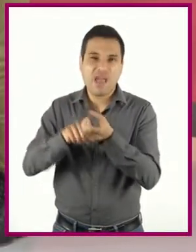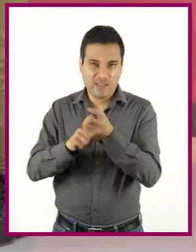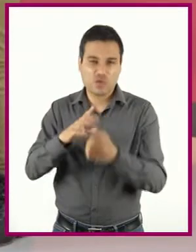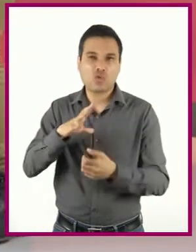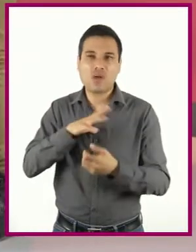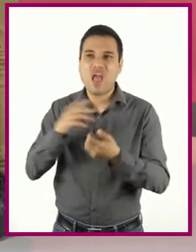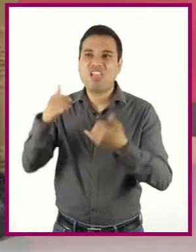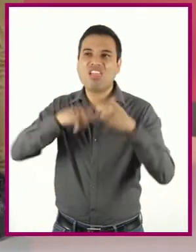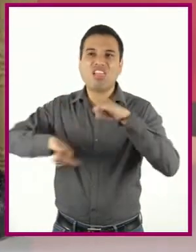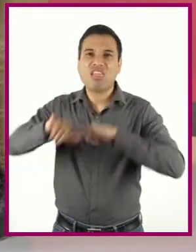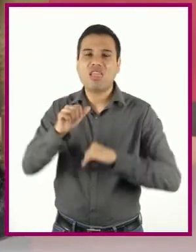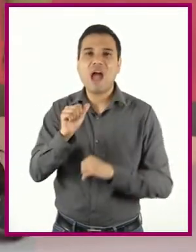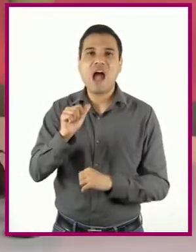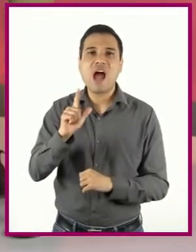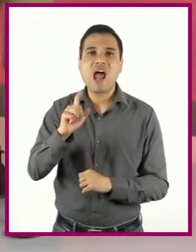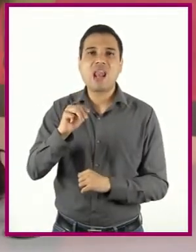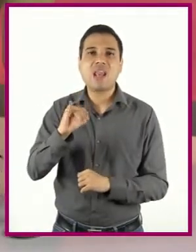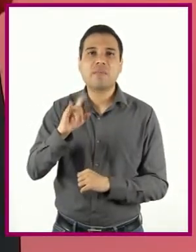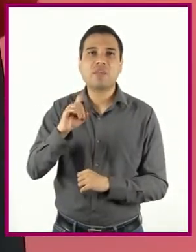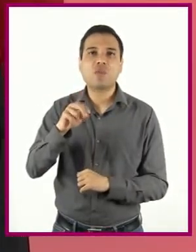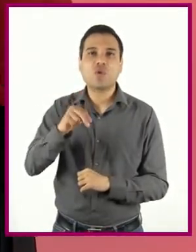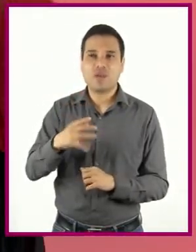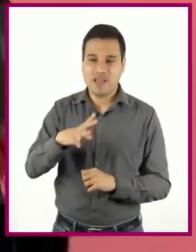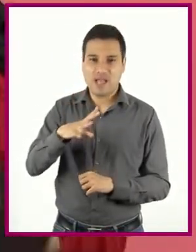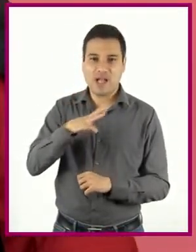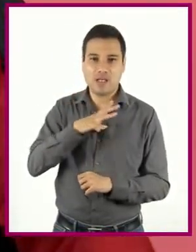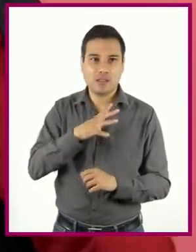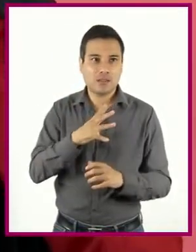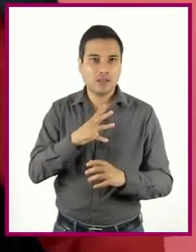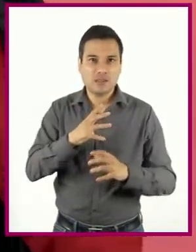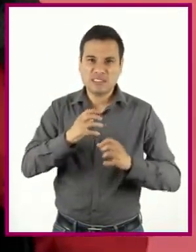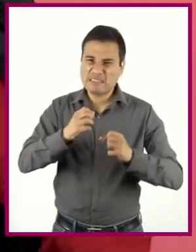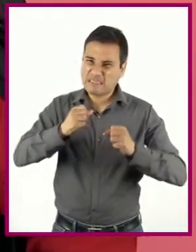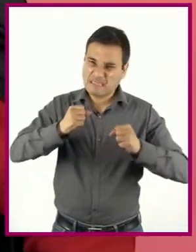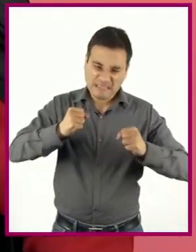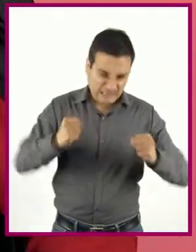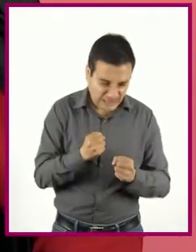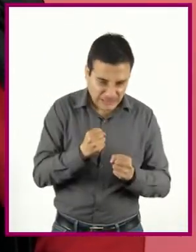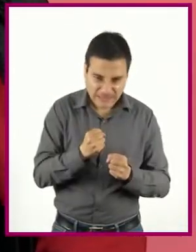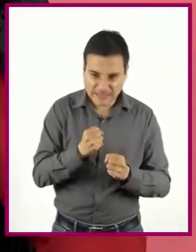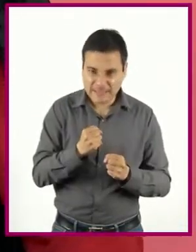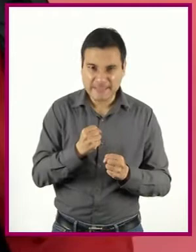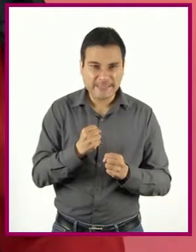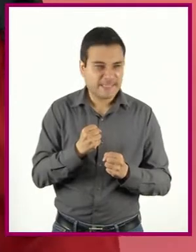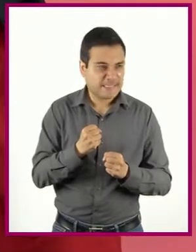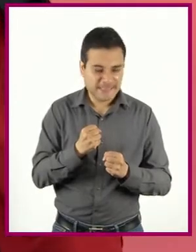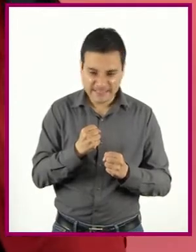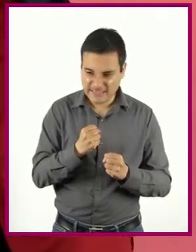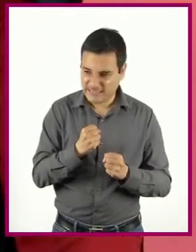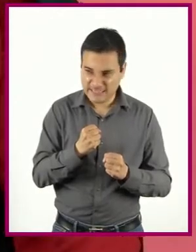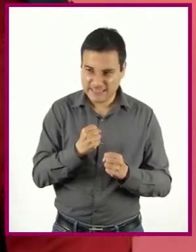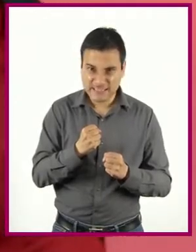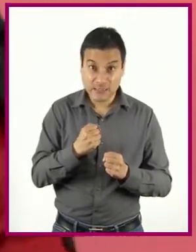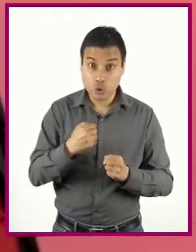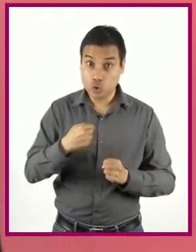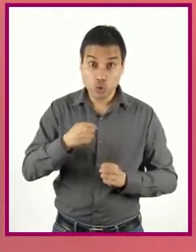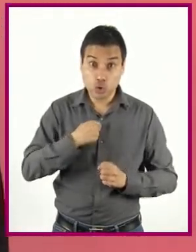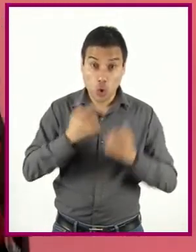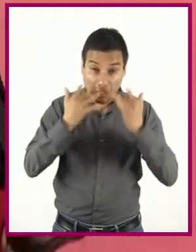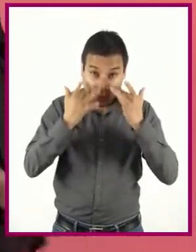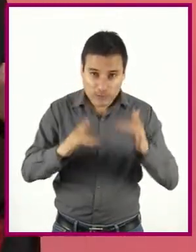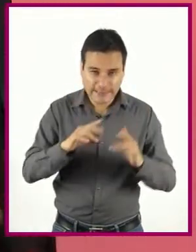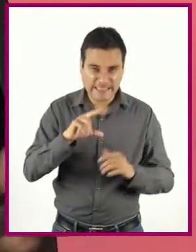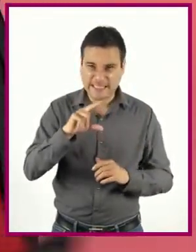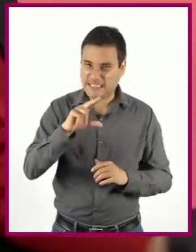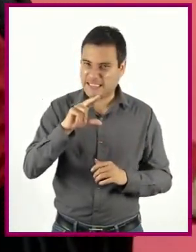almidón. ¡Dios! ¡Ay! Otro plan que se me vino abajo. Pero no, no me rendiré. Estos agentes